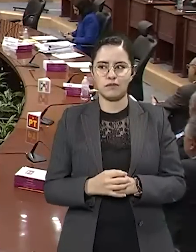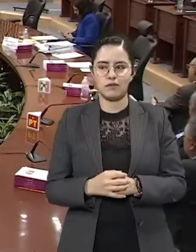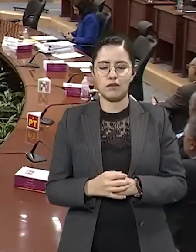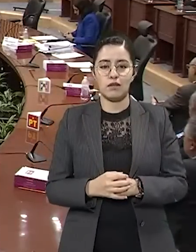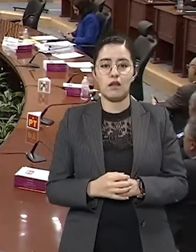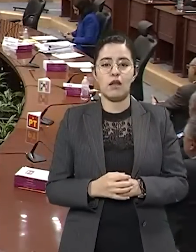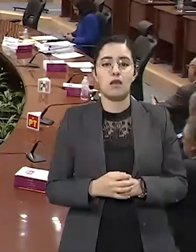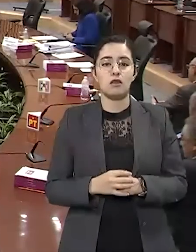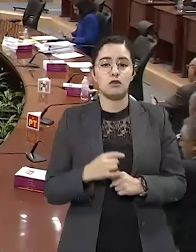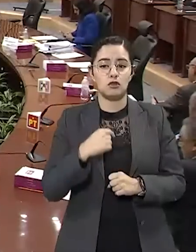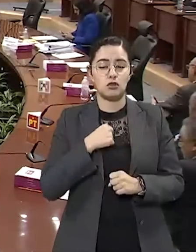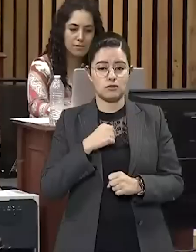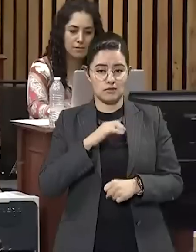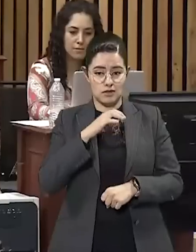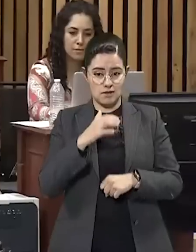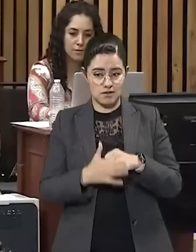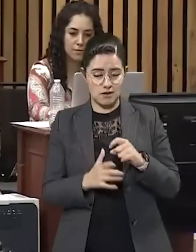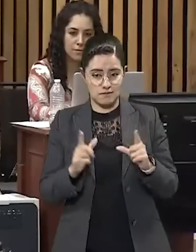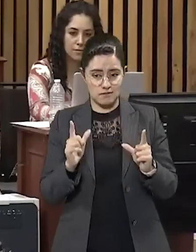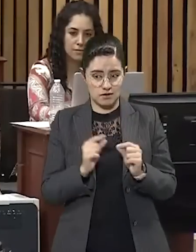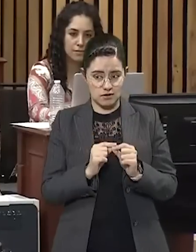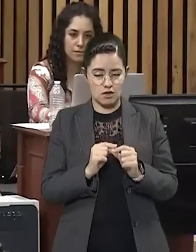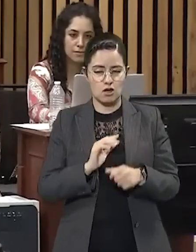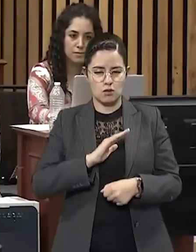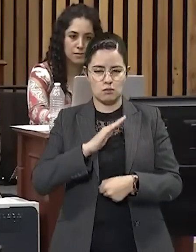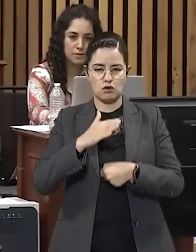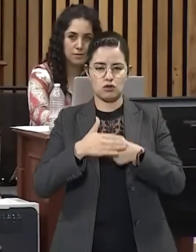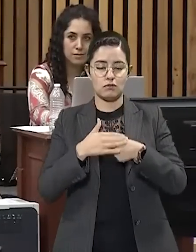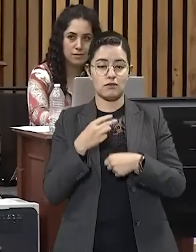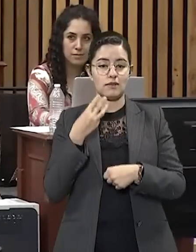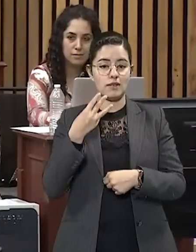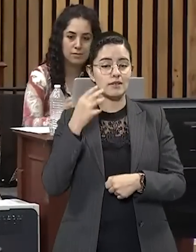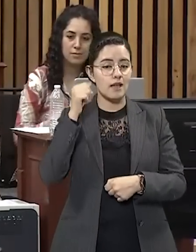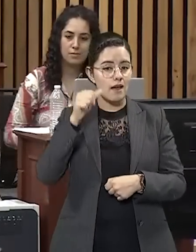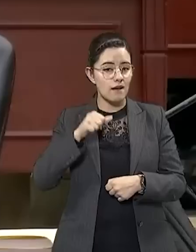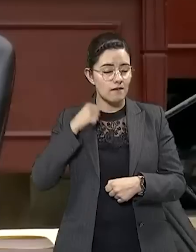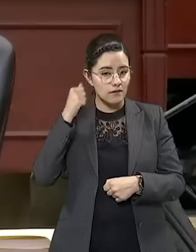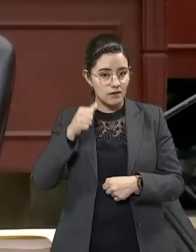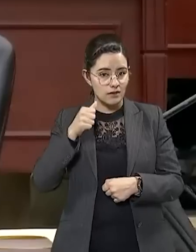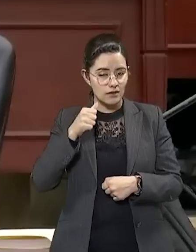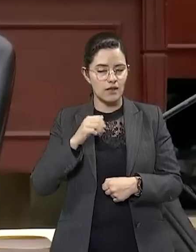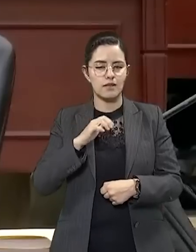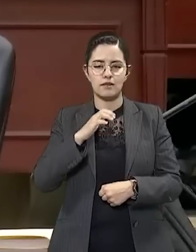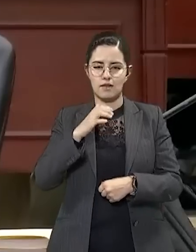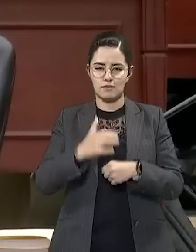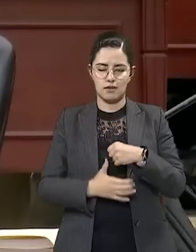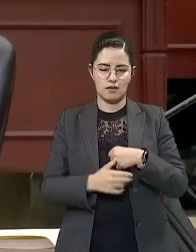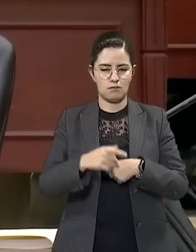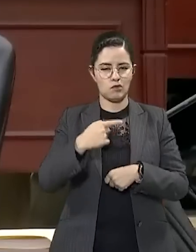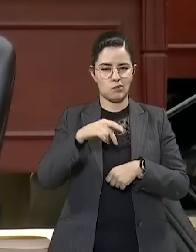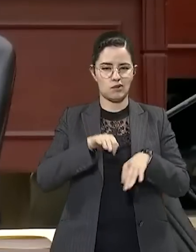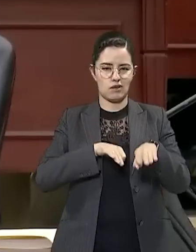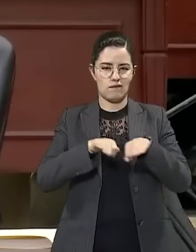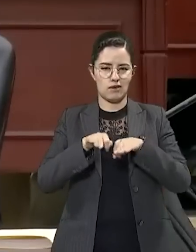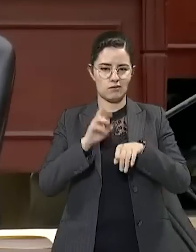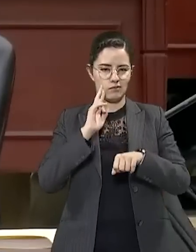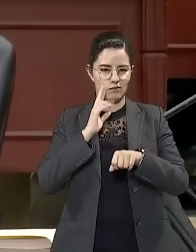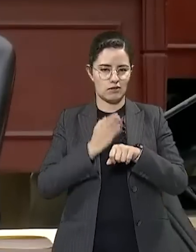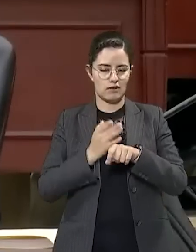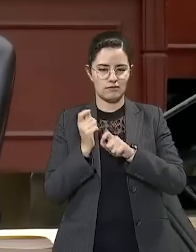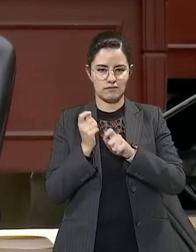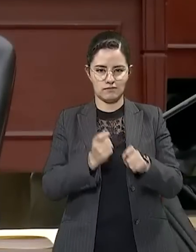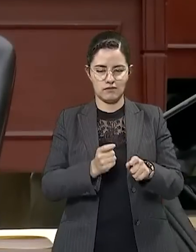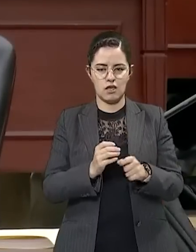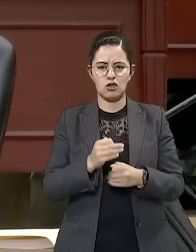sin antes dirigirme a quienes el próximo tres de abril concluyen su encomienda constitucional de todos